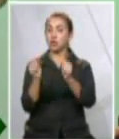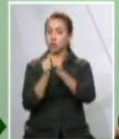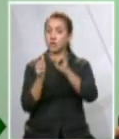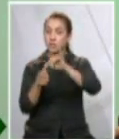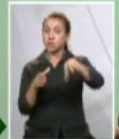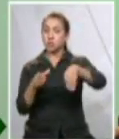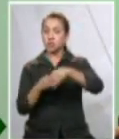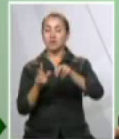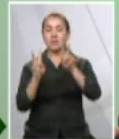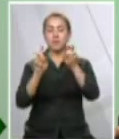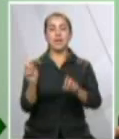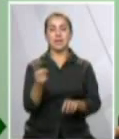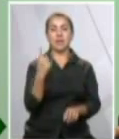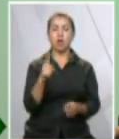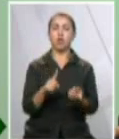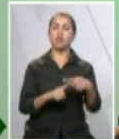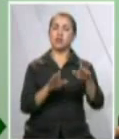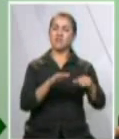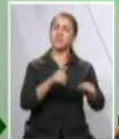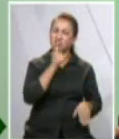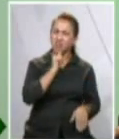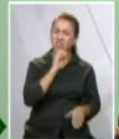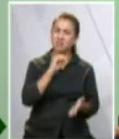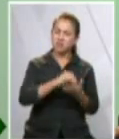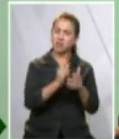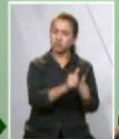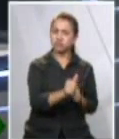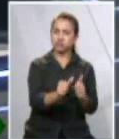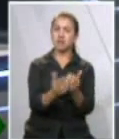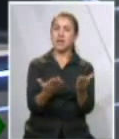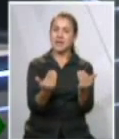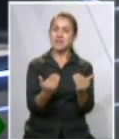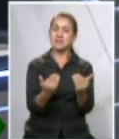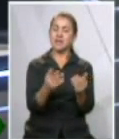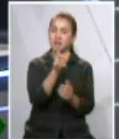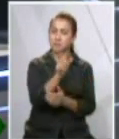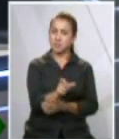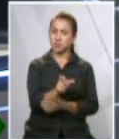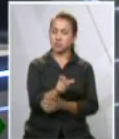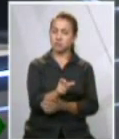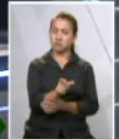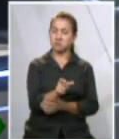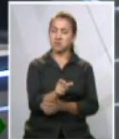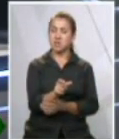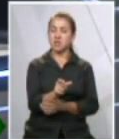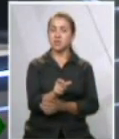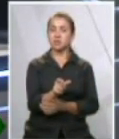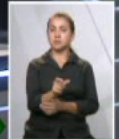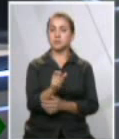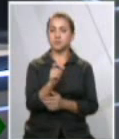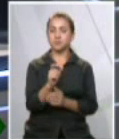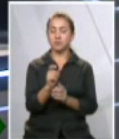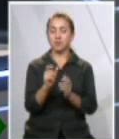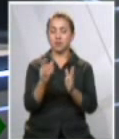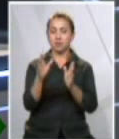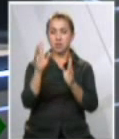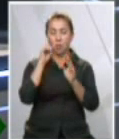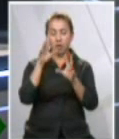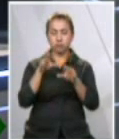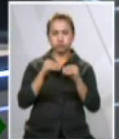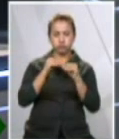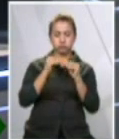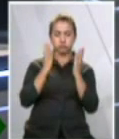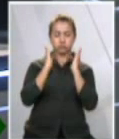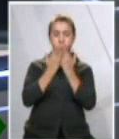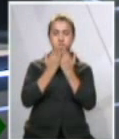sino en general. Y otras veces falta un poco orientarlo a las necesidades también. Entonces, sin coartar creatividad, que lo siempre dicen los científicos, que no podemos